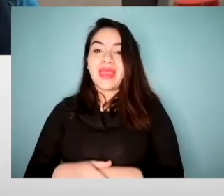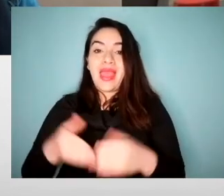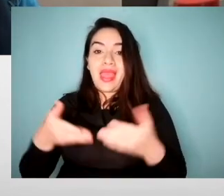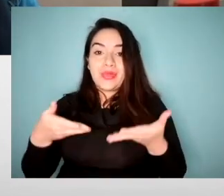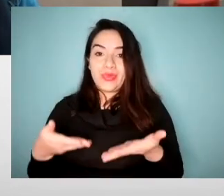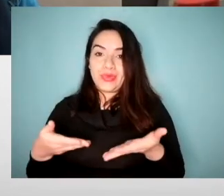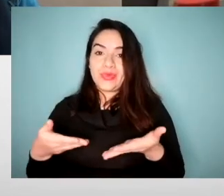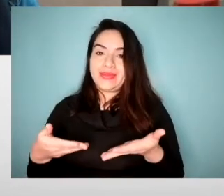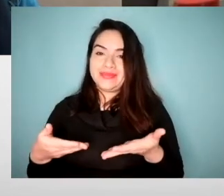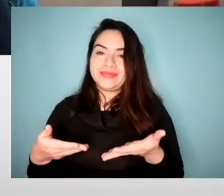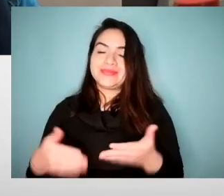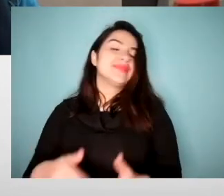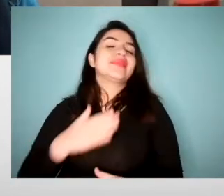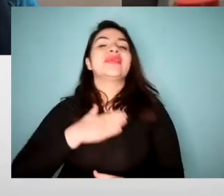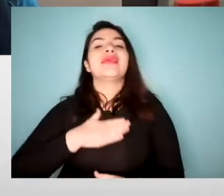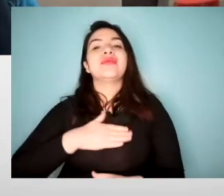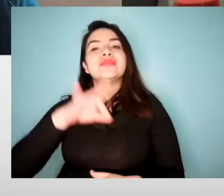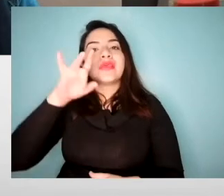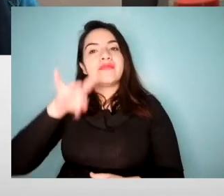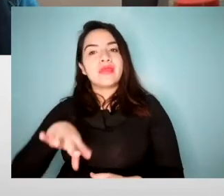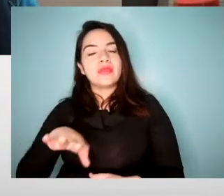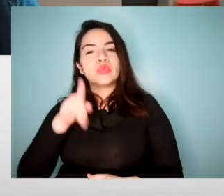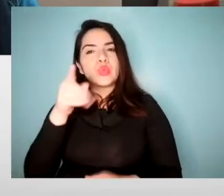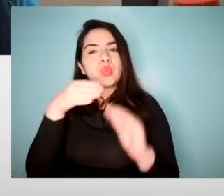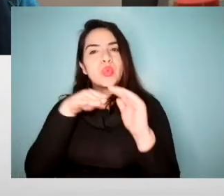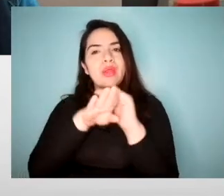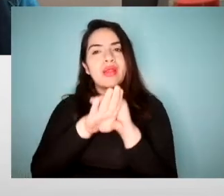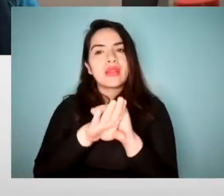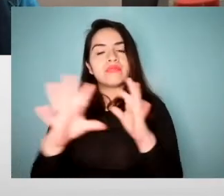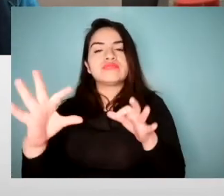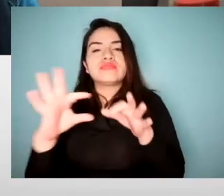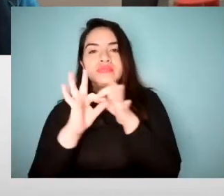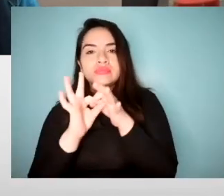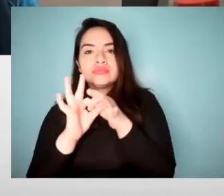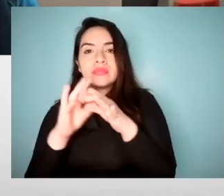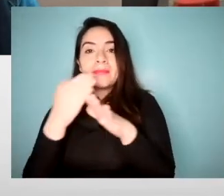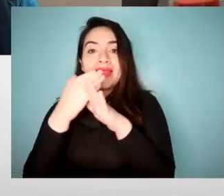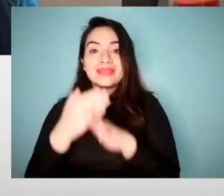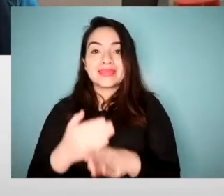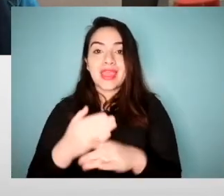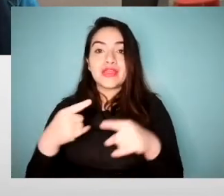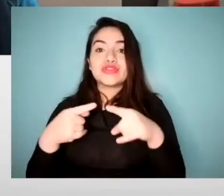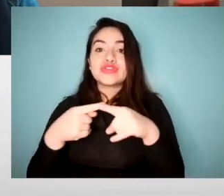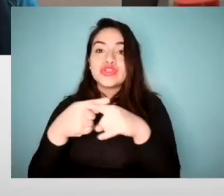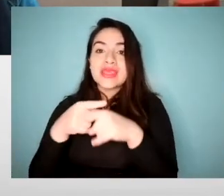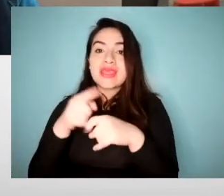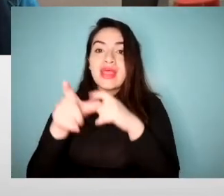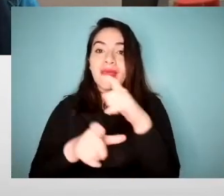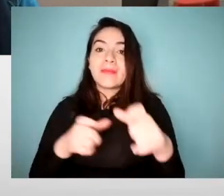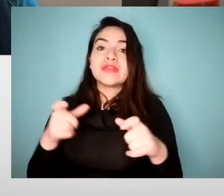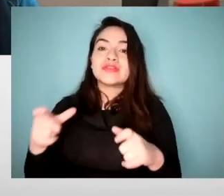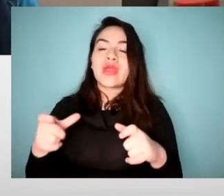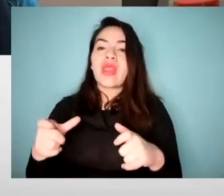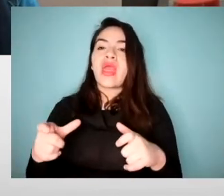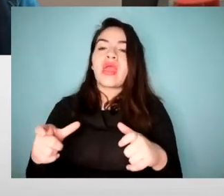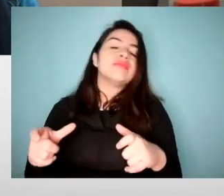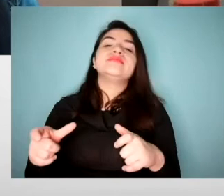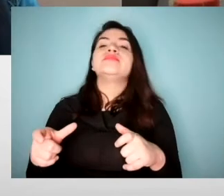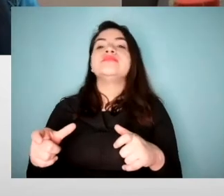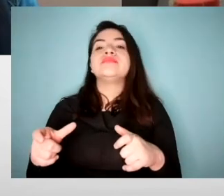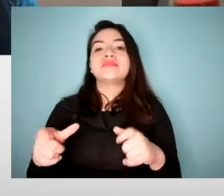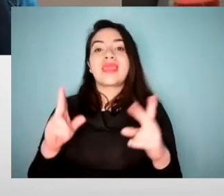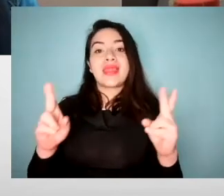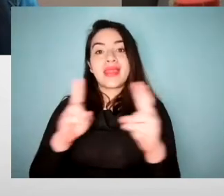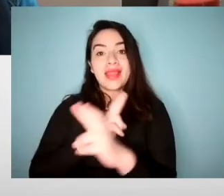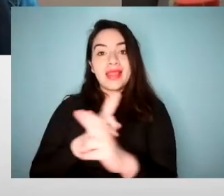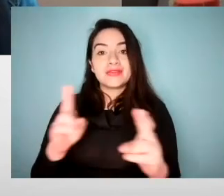quisiera saber, ¿guardas vínculos o mantienes sociedades con personas con quienes hayas hecho relaciones en